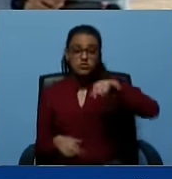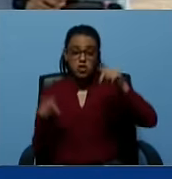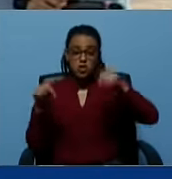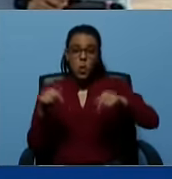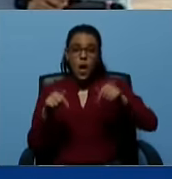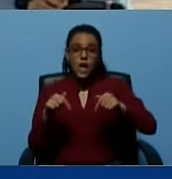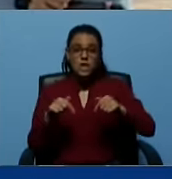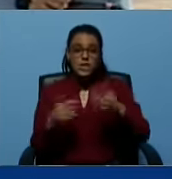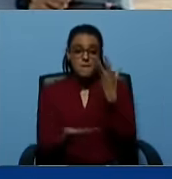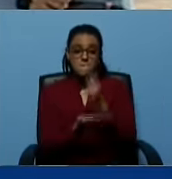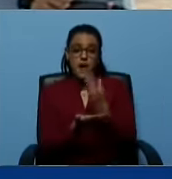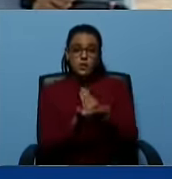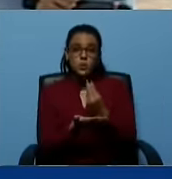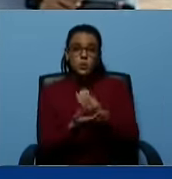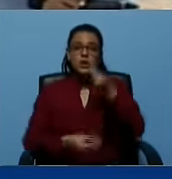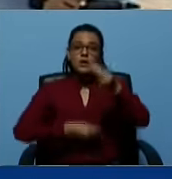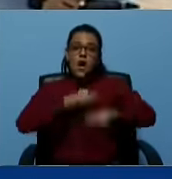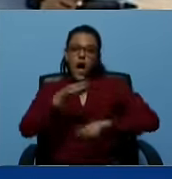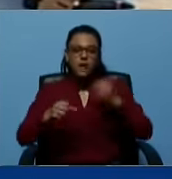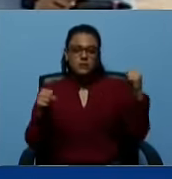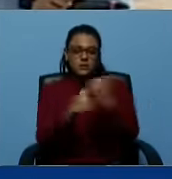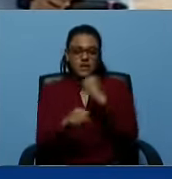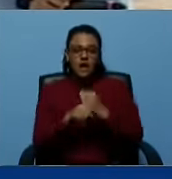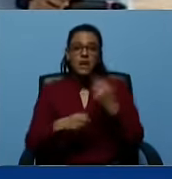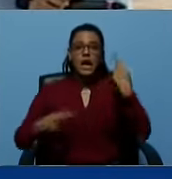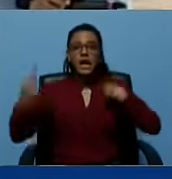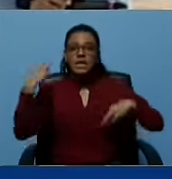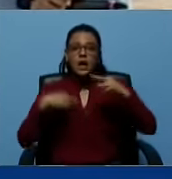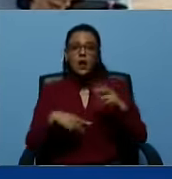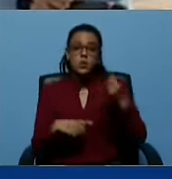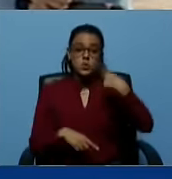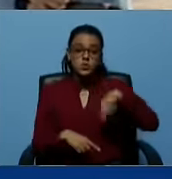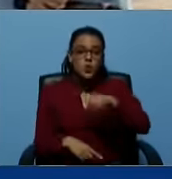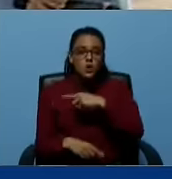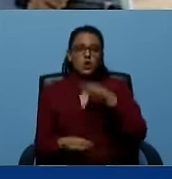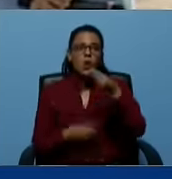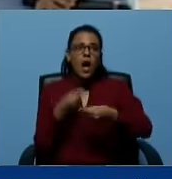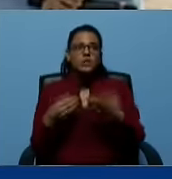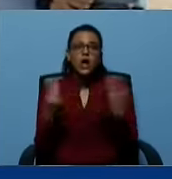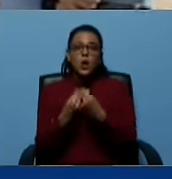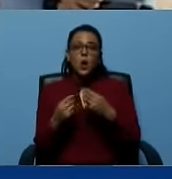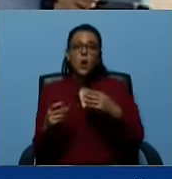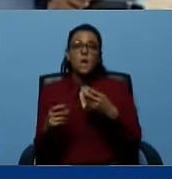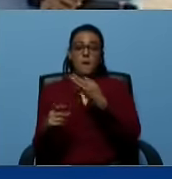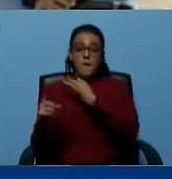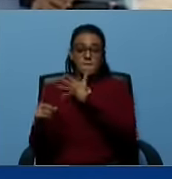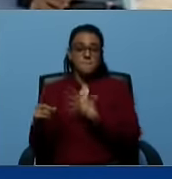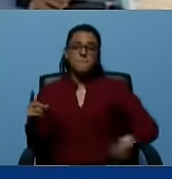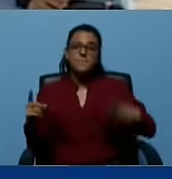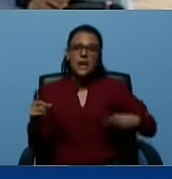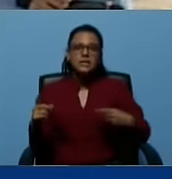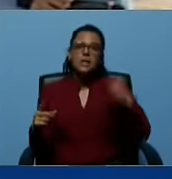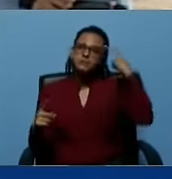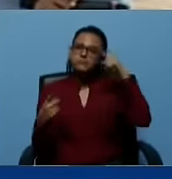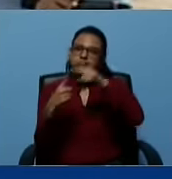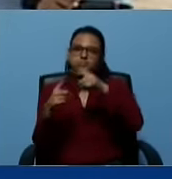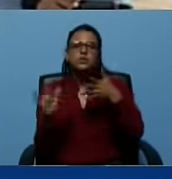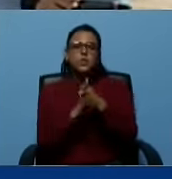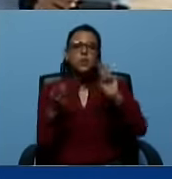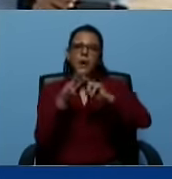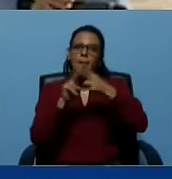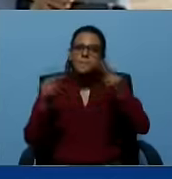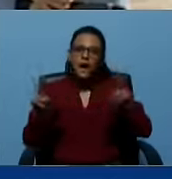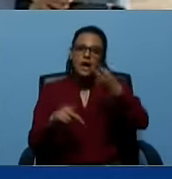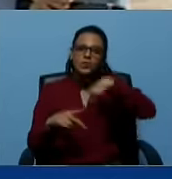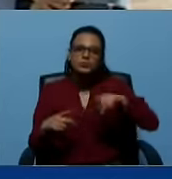Guarapiche, Maturín, aquí estamos los recreadores de la patria, de la mano de usted, presidente, por la paz, por la armonía